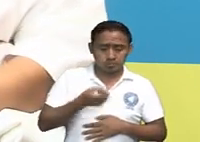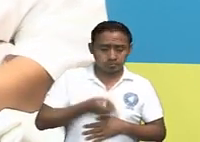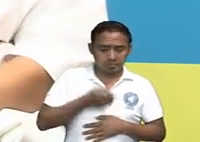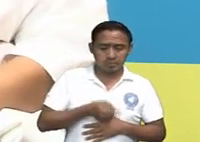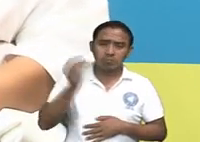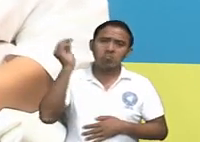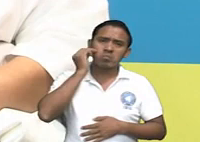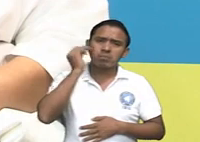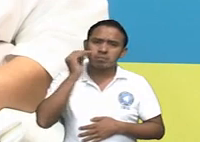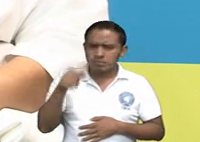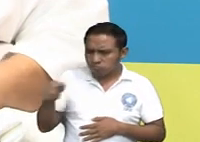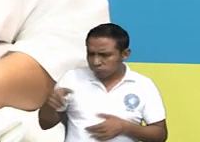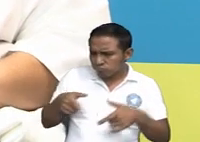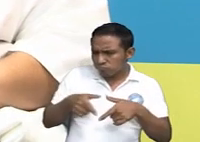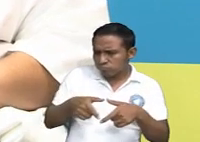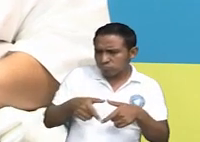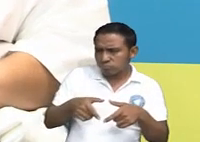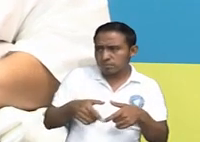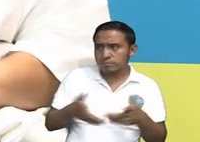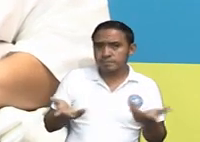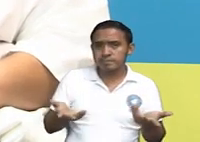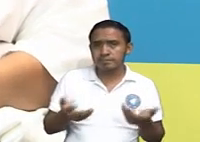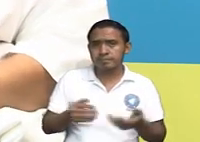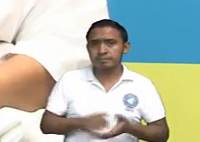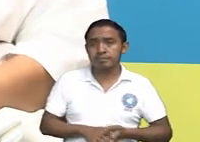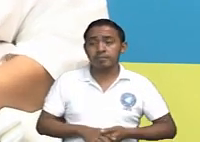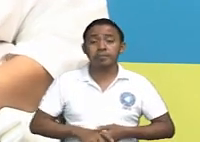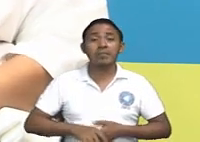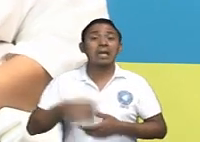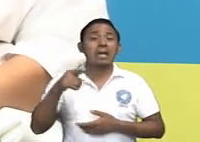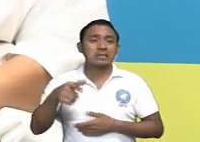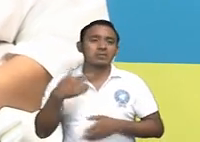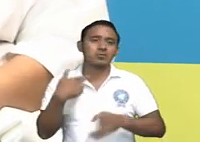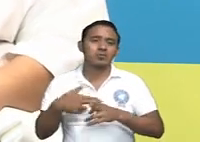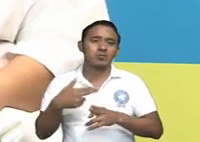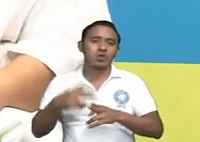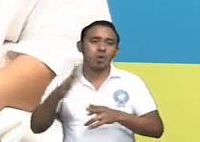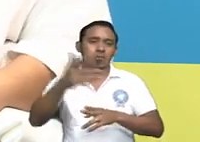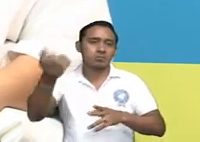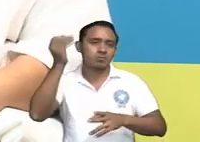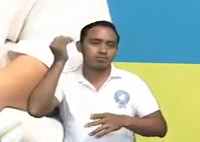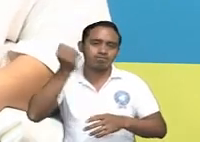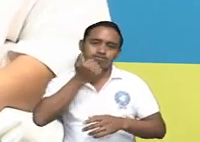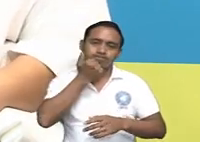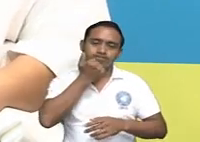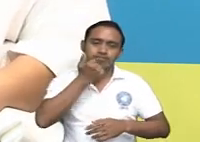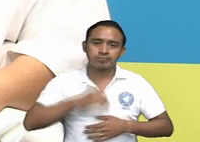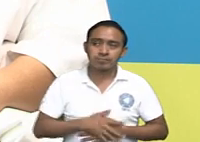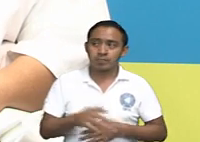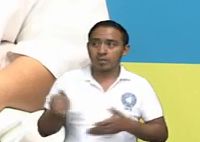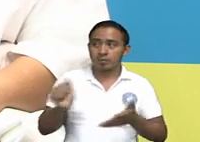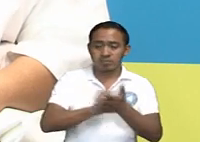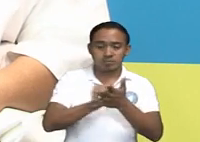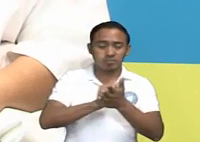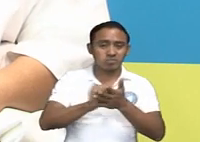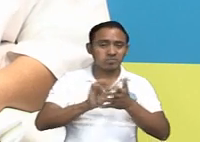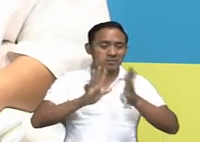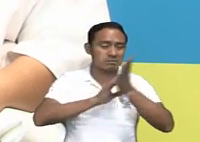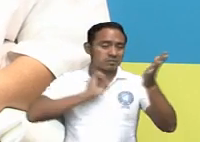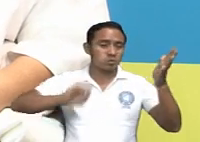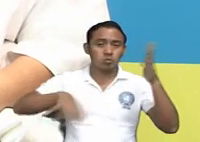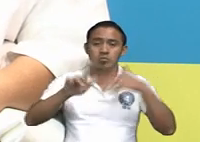mamá tiene vulva? Y no decimos eso. Ahí es donde tenemos que también borrarnos de muchos